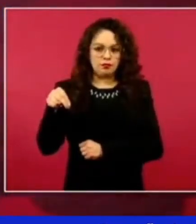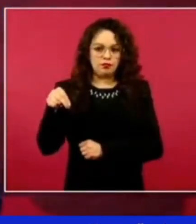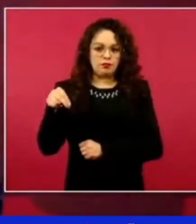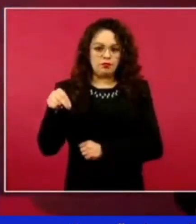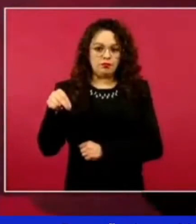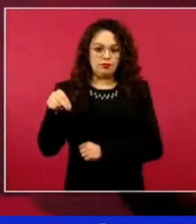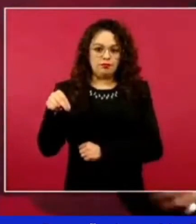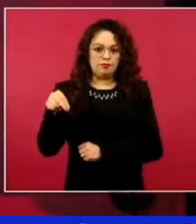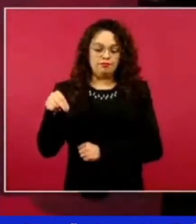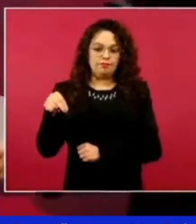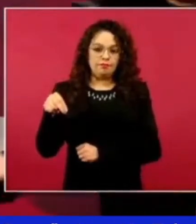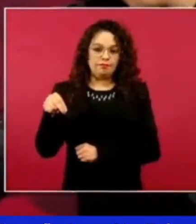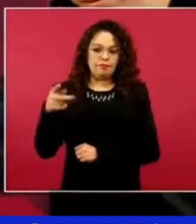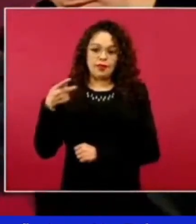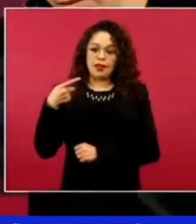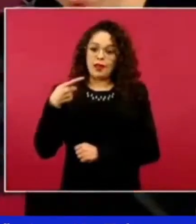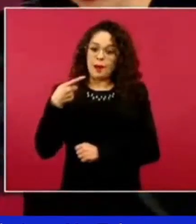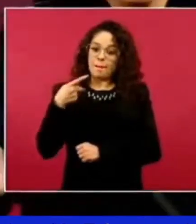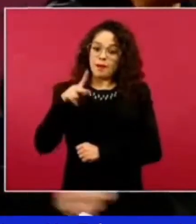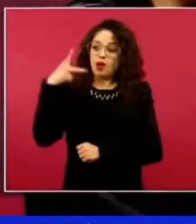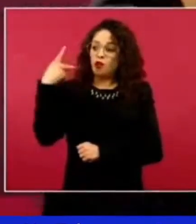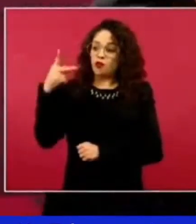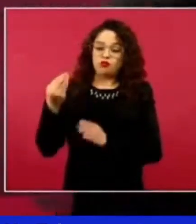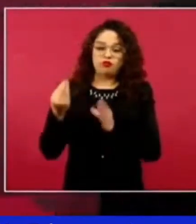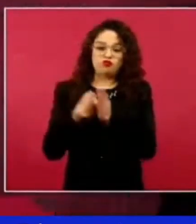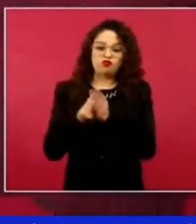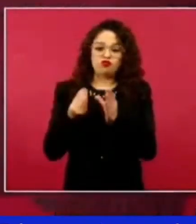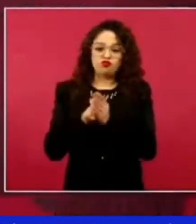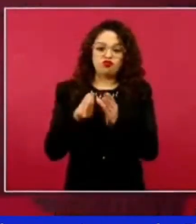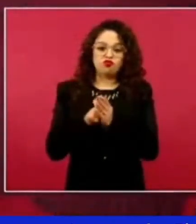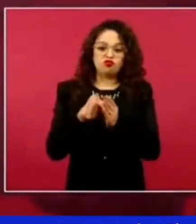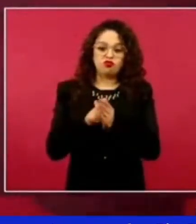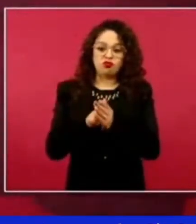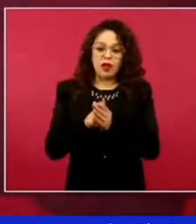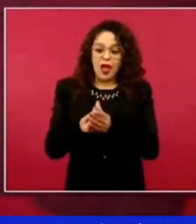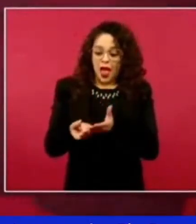internalizado en el proceder